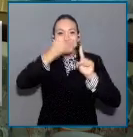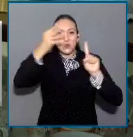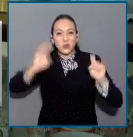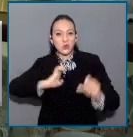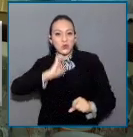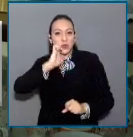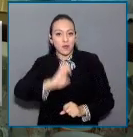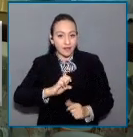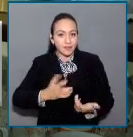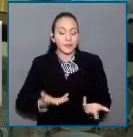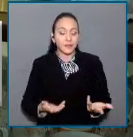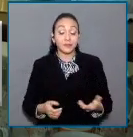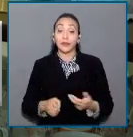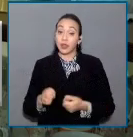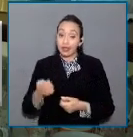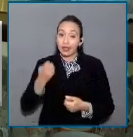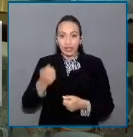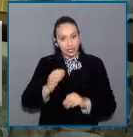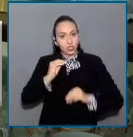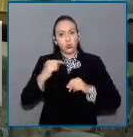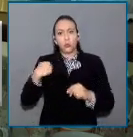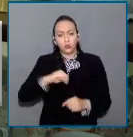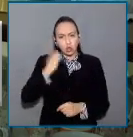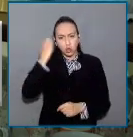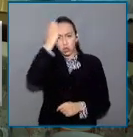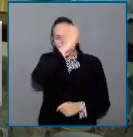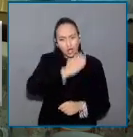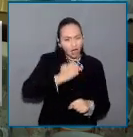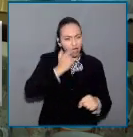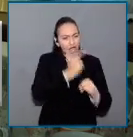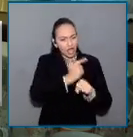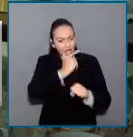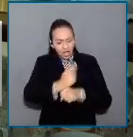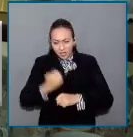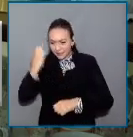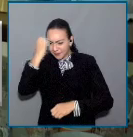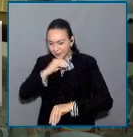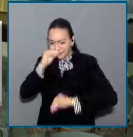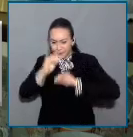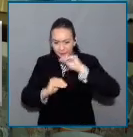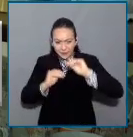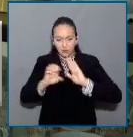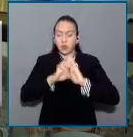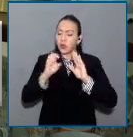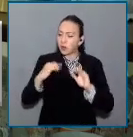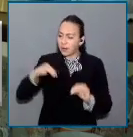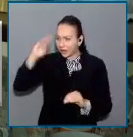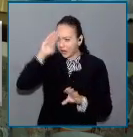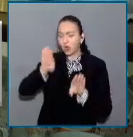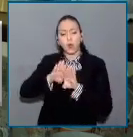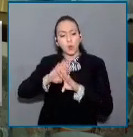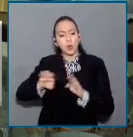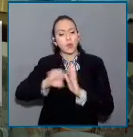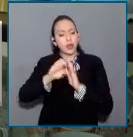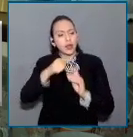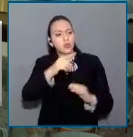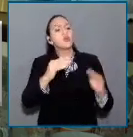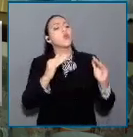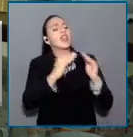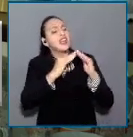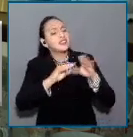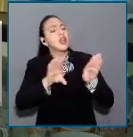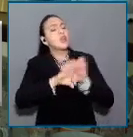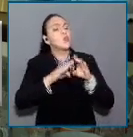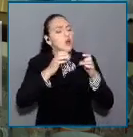está tu ciudad? ¿Cómo es tu familia? ¿Cómo es tu entorno laboral? ¿Cómo es tu municipio? ¿Cómo es tu alcaldía? ¿Cómo es tu